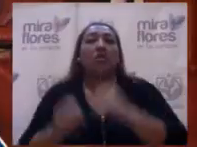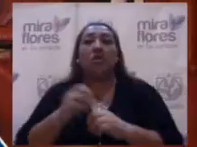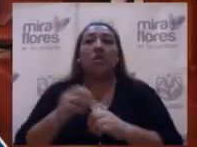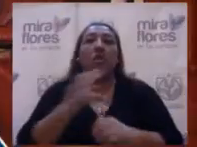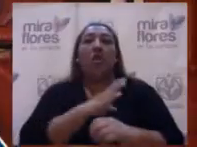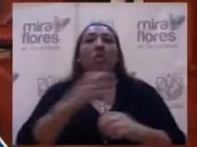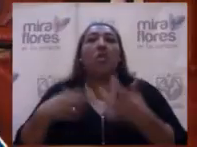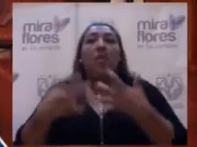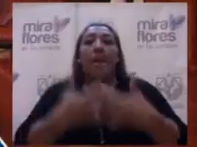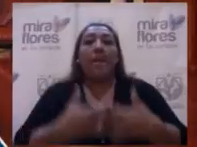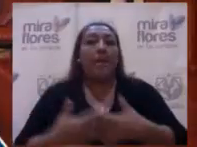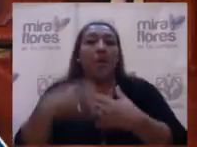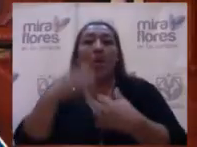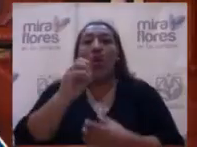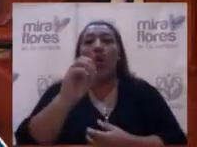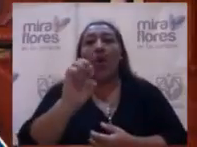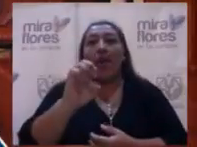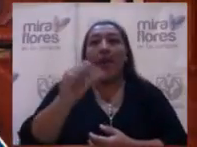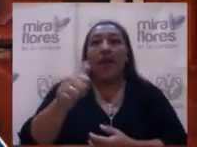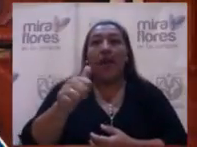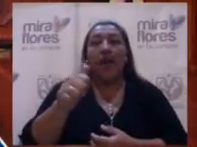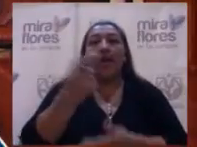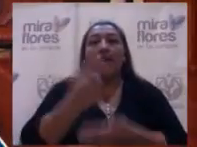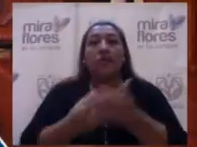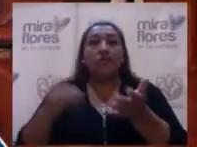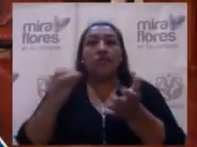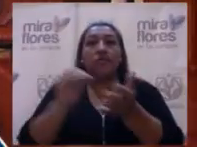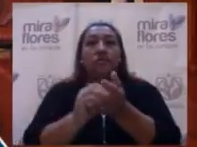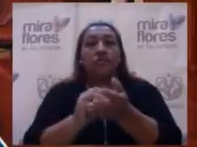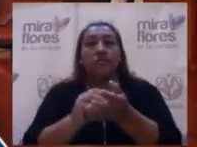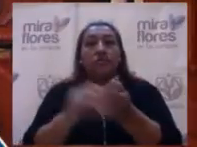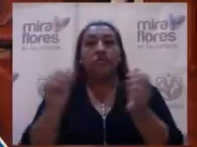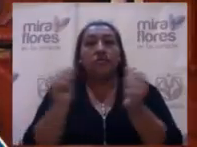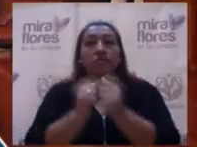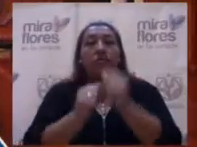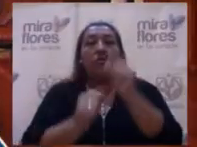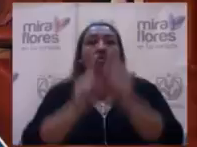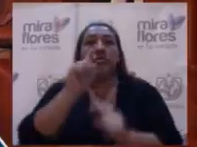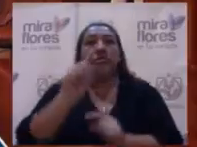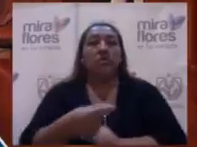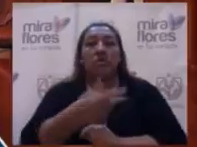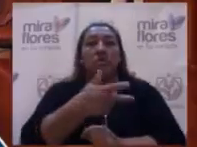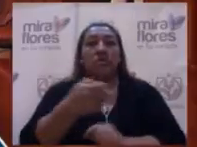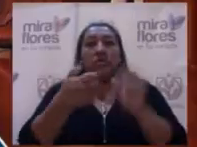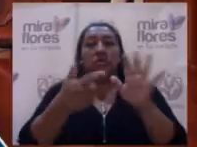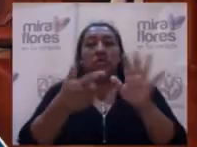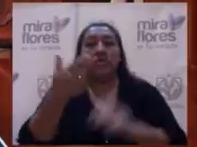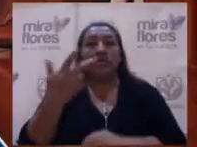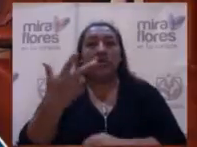Estados Americanos, OEA, consistente en el monto de